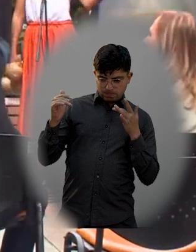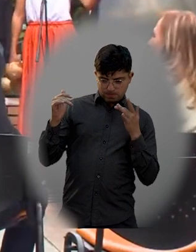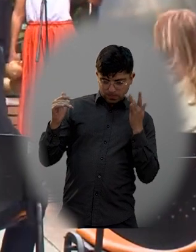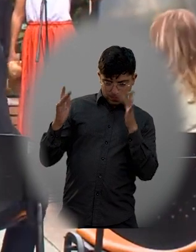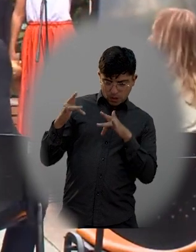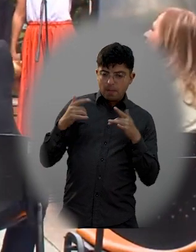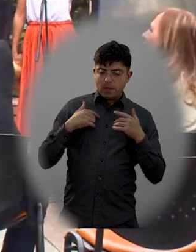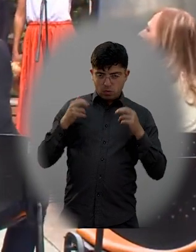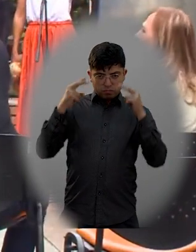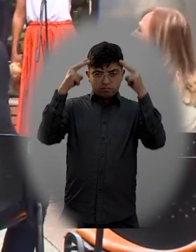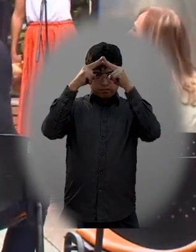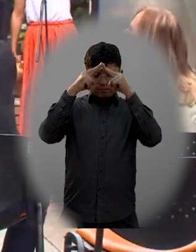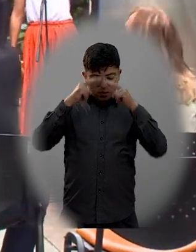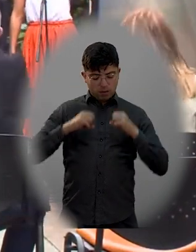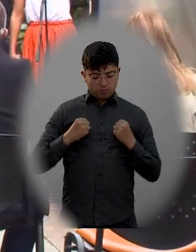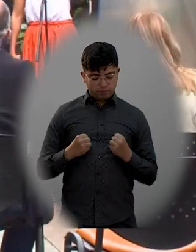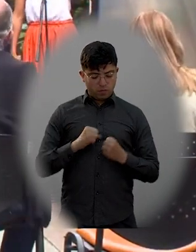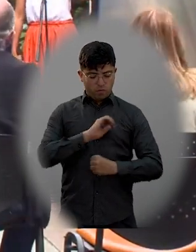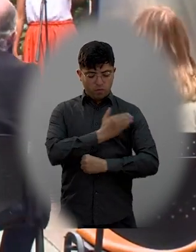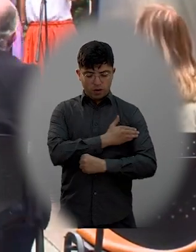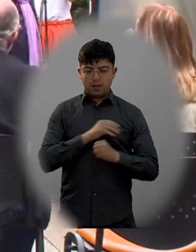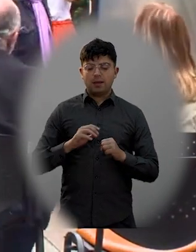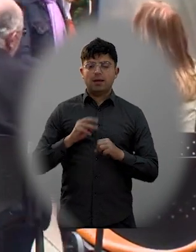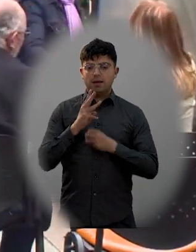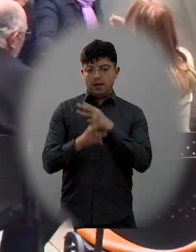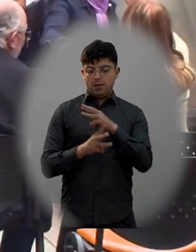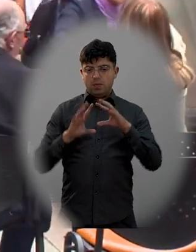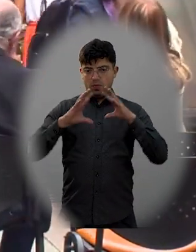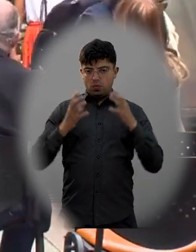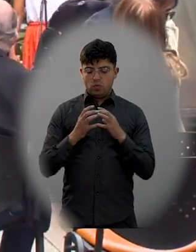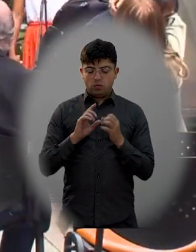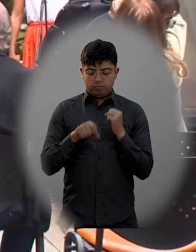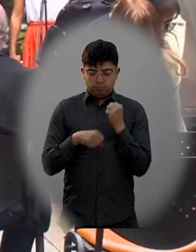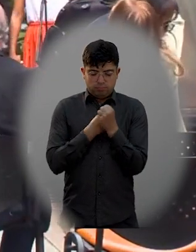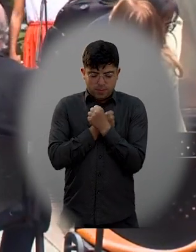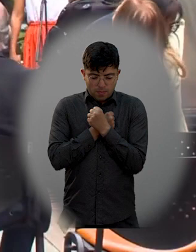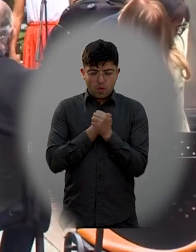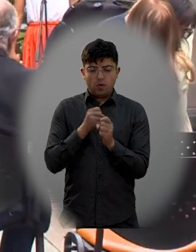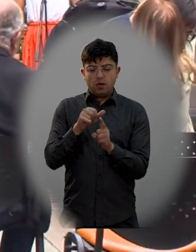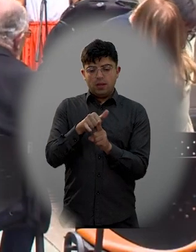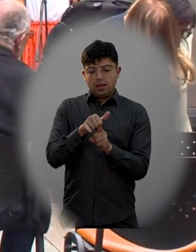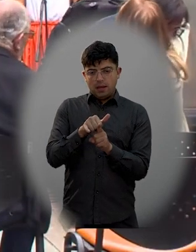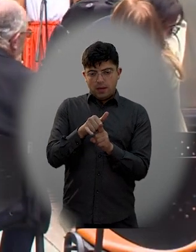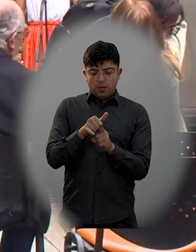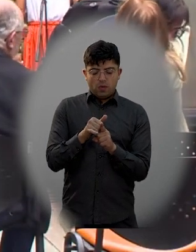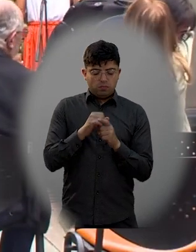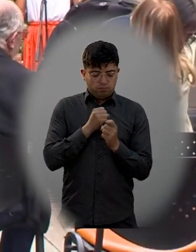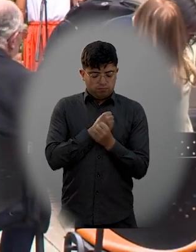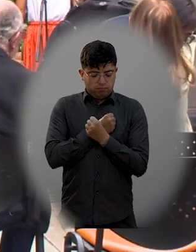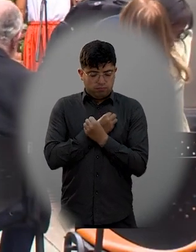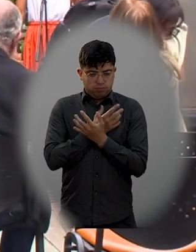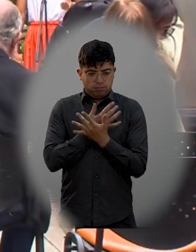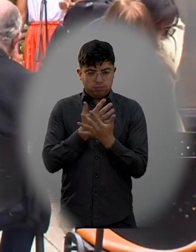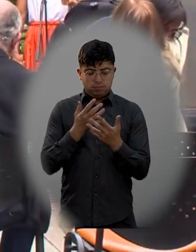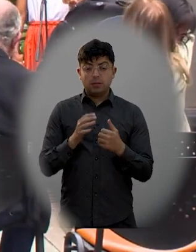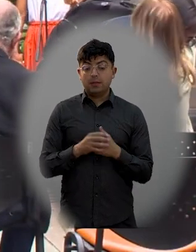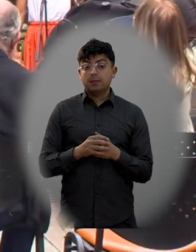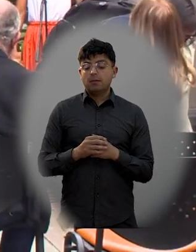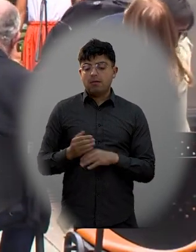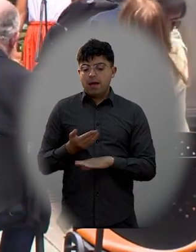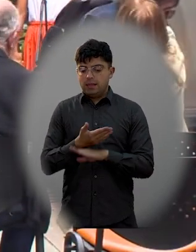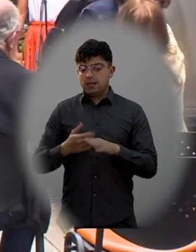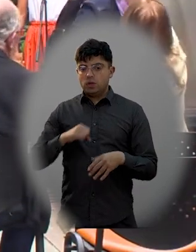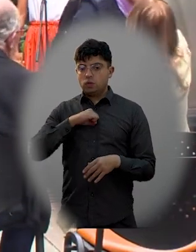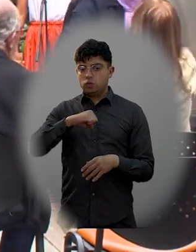su ser aquí en el planeta, maravillosamente. Llenos de amor, llenos de equilibrio también, y exigiendo